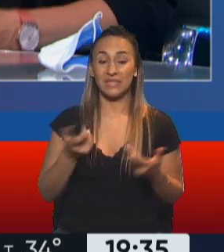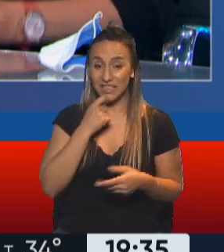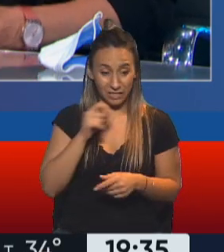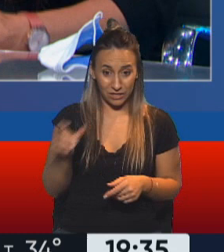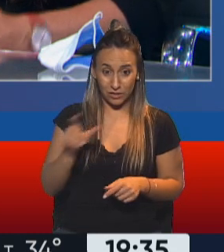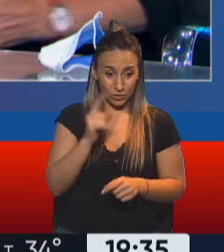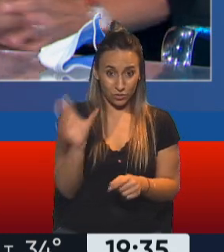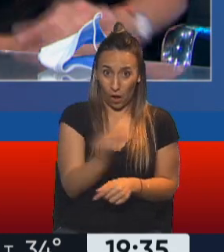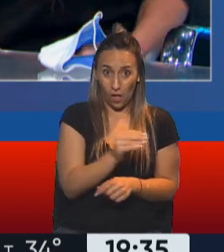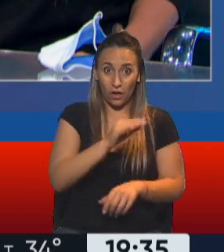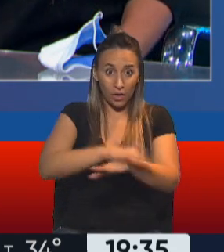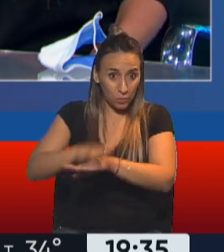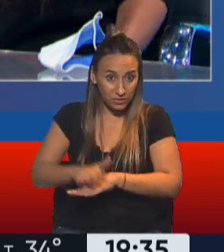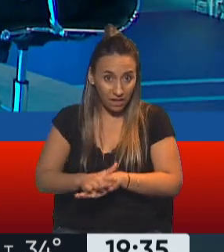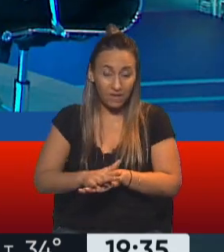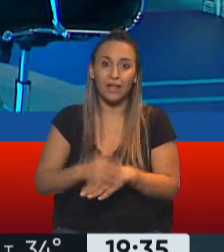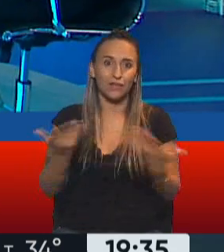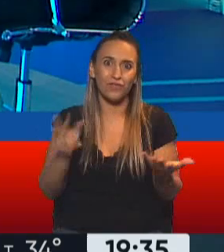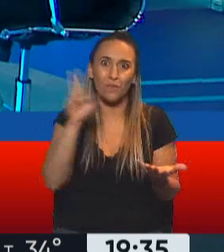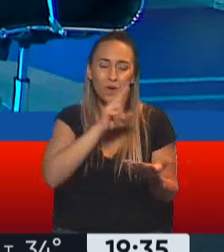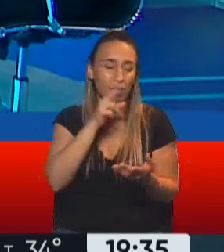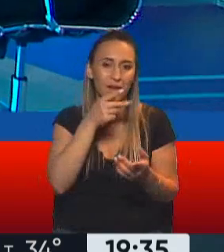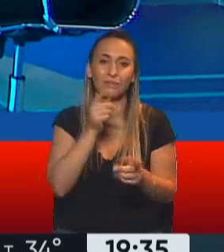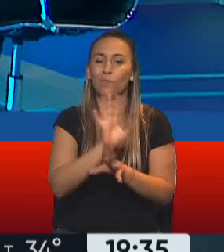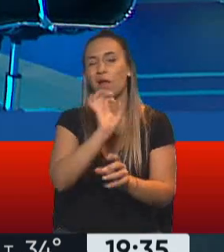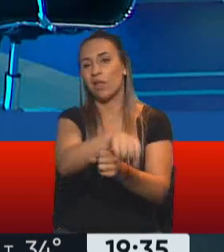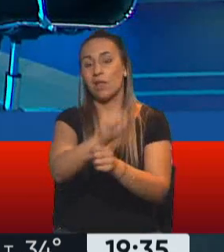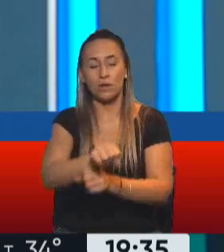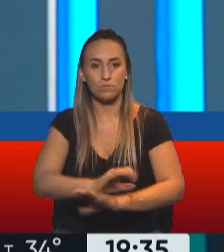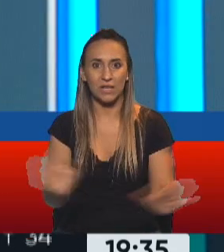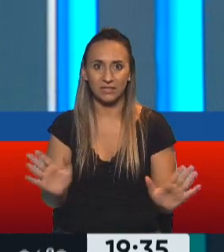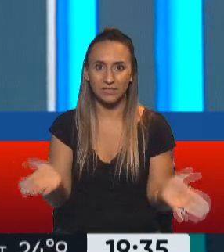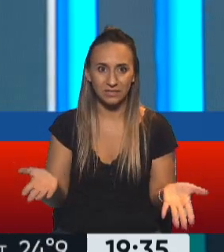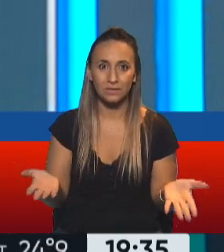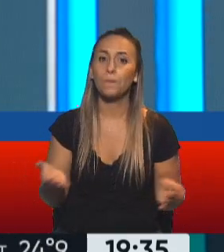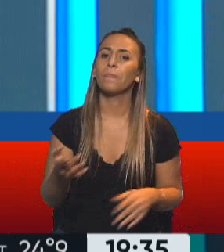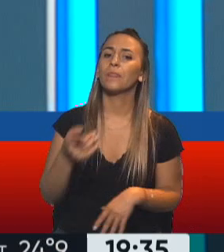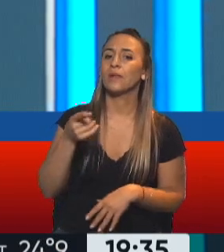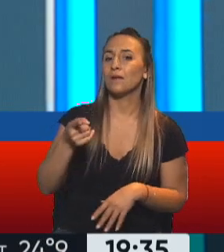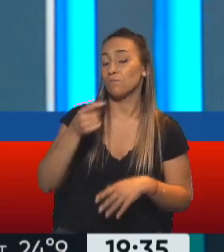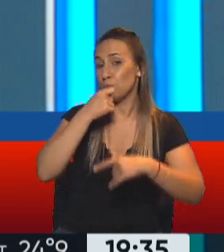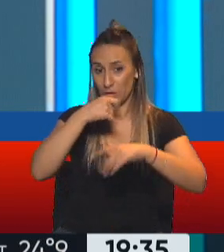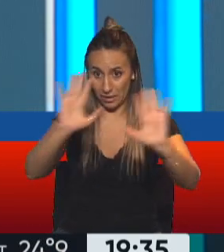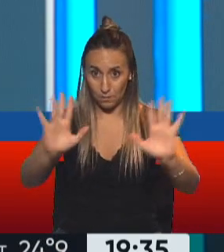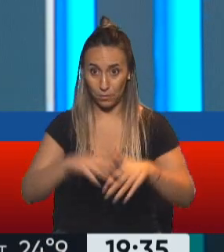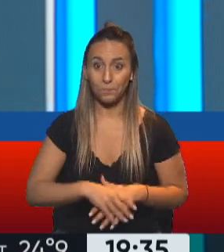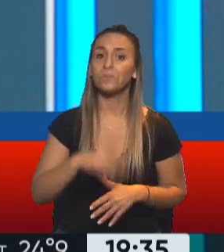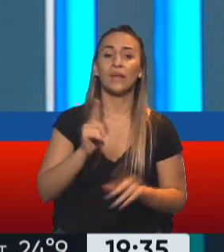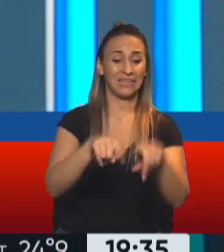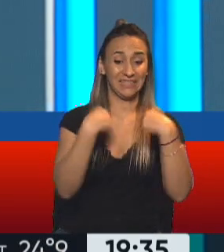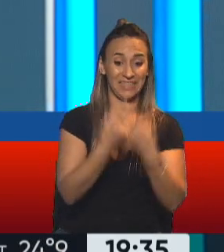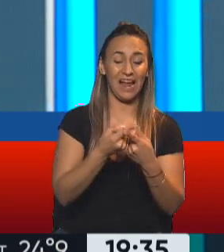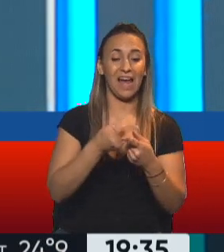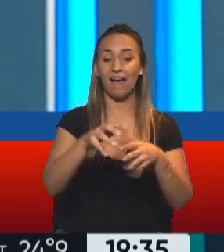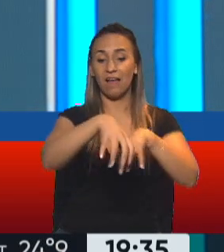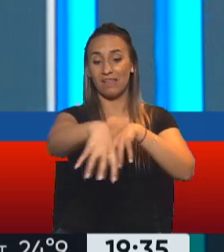más Úrsulas, ¿no? Claro. Néstor. Nadie se le ocurriría hoy fumar en la antesala de una sala de partos. Y esto era normal hace 20,